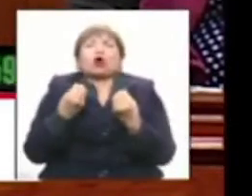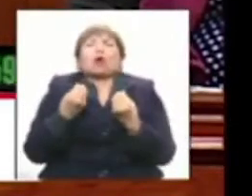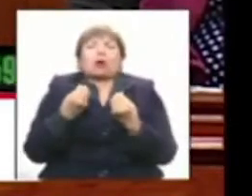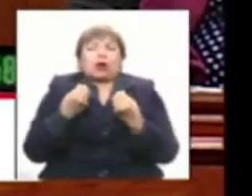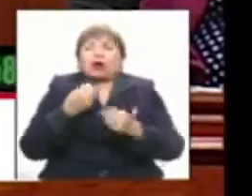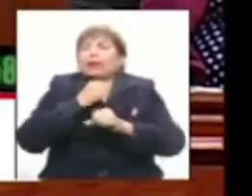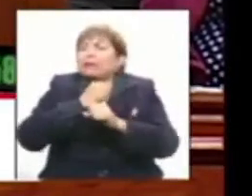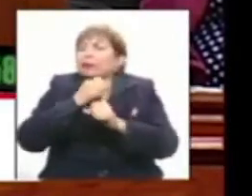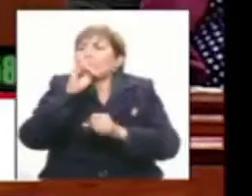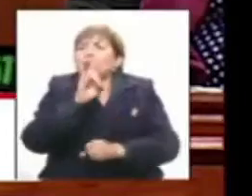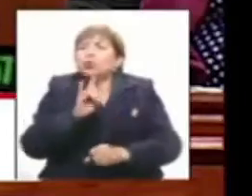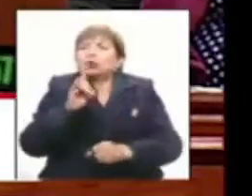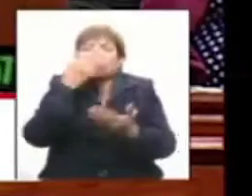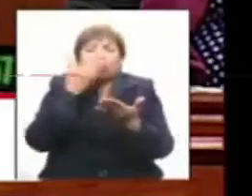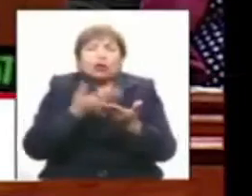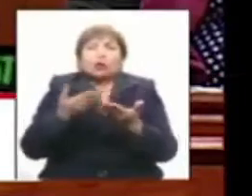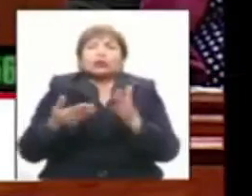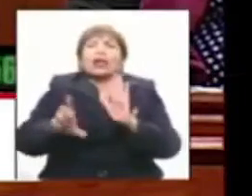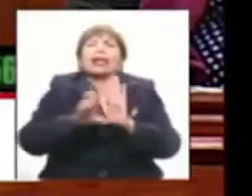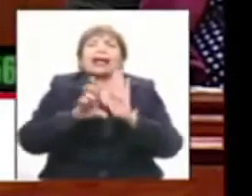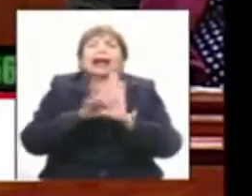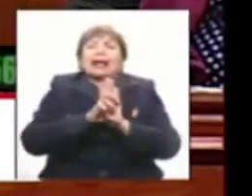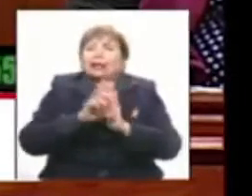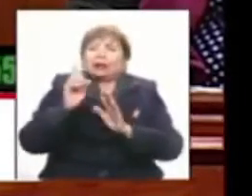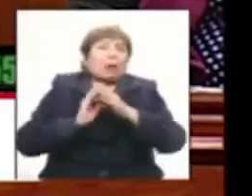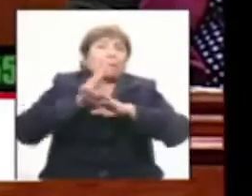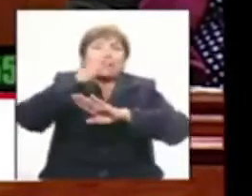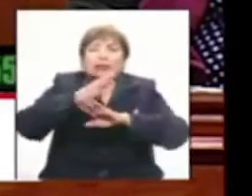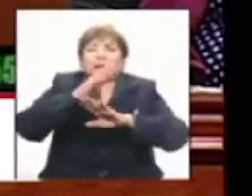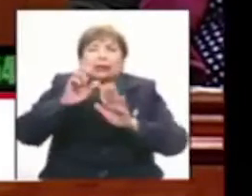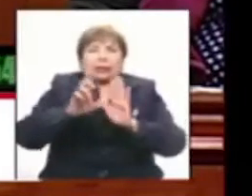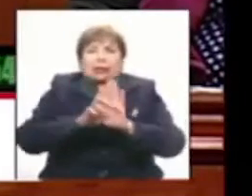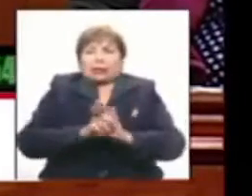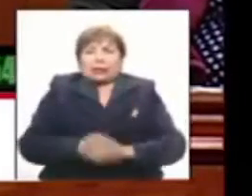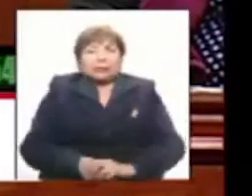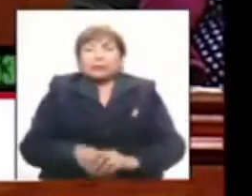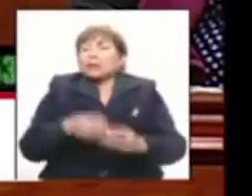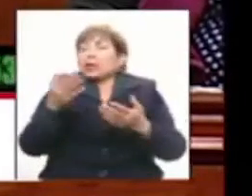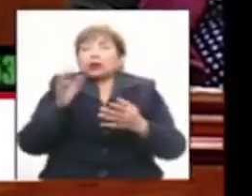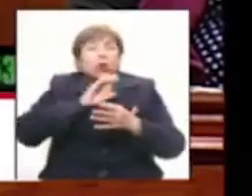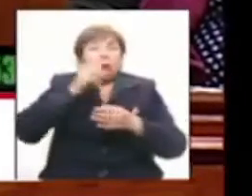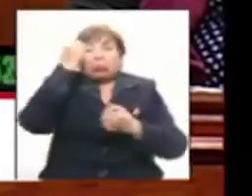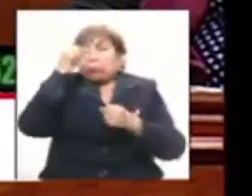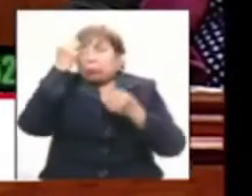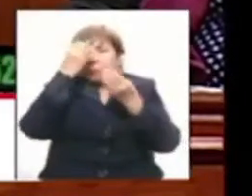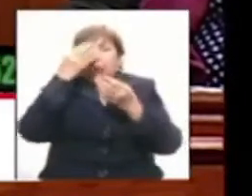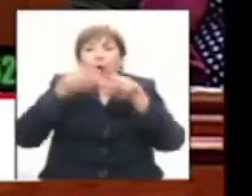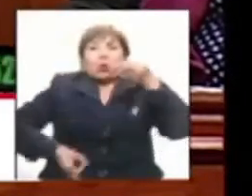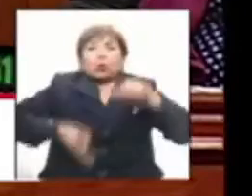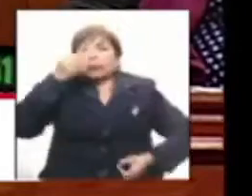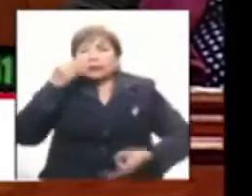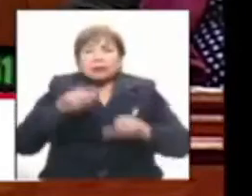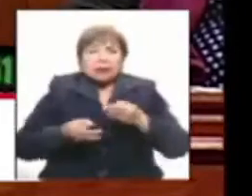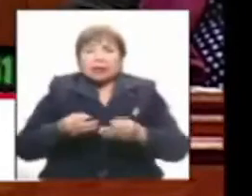Se defiende usando los recursos legales y la ley, no pasando por sobre ella. No desacatando los mandatos